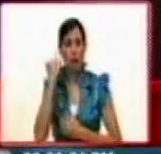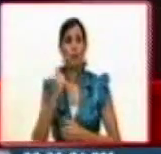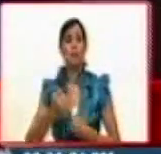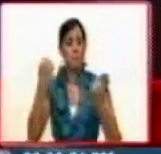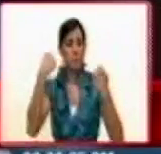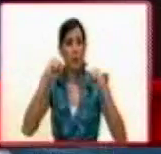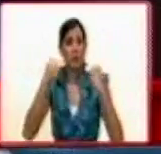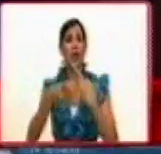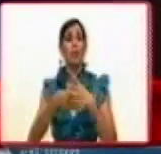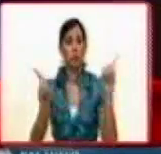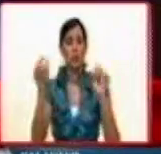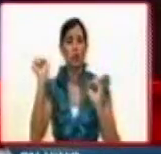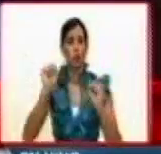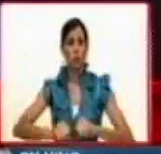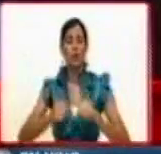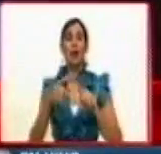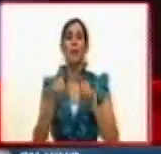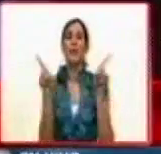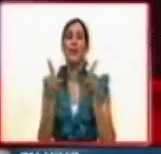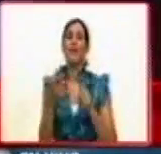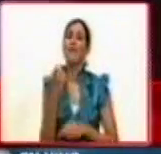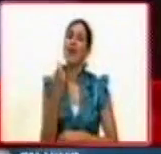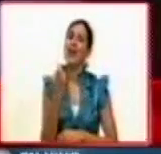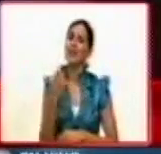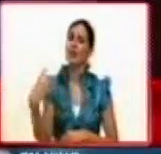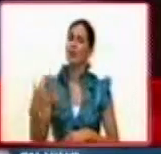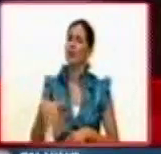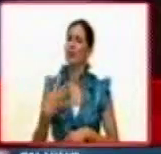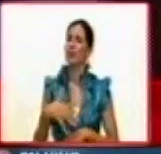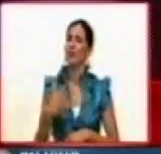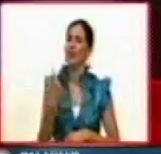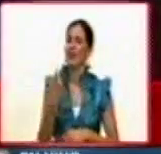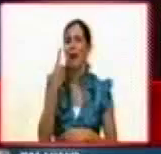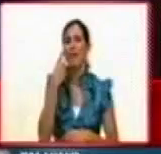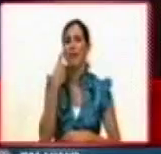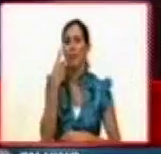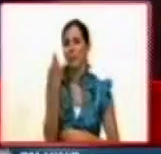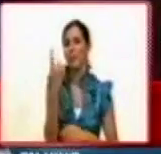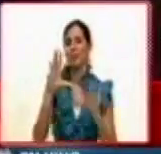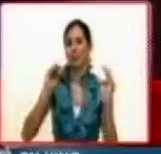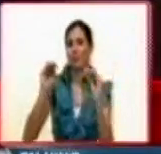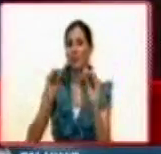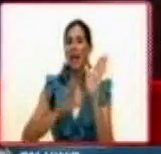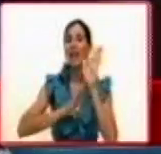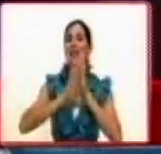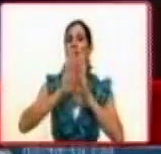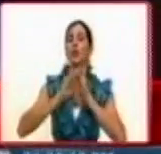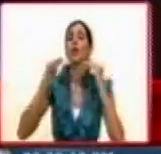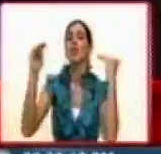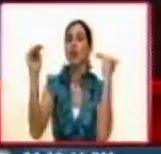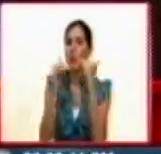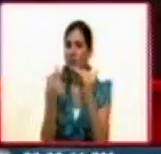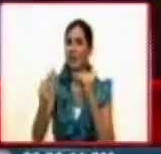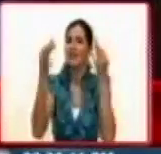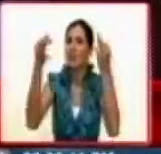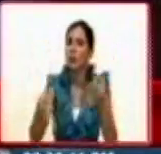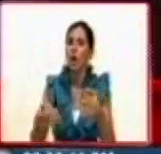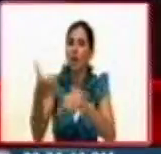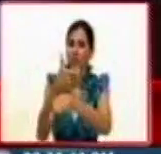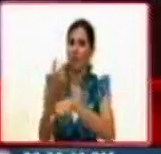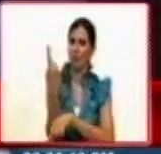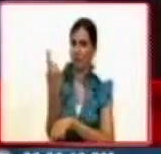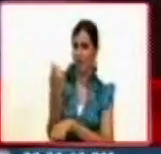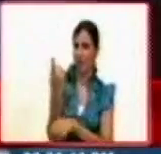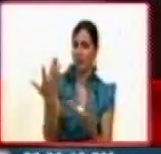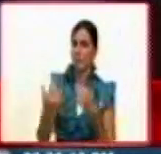historia. Pero tenemos aún muchos problemas pendientes en materia de crecimiento, equidad, seguridad y gobernabilidad